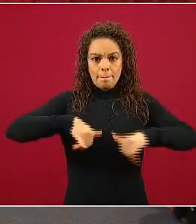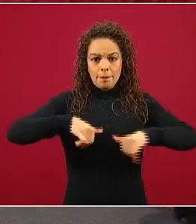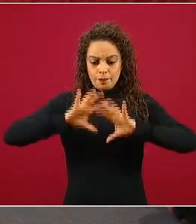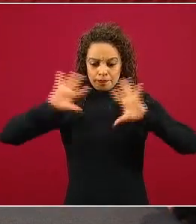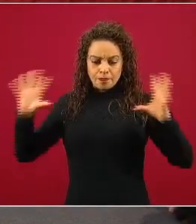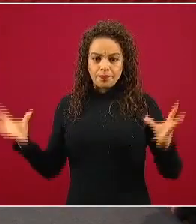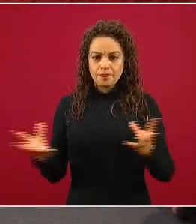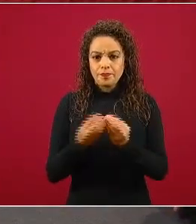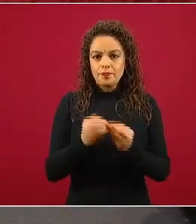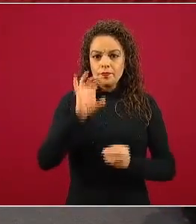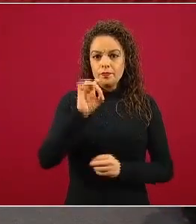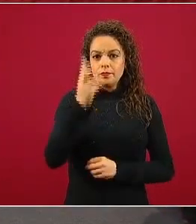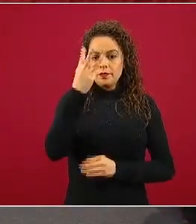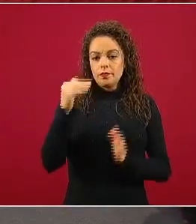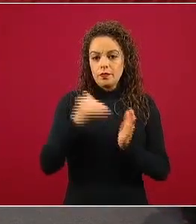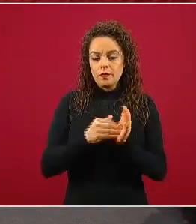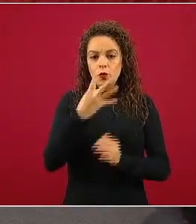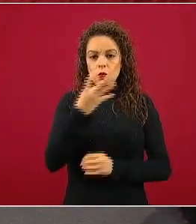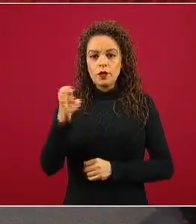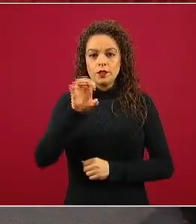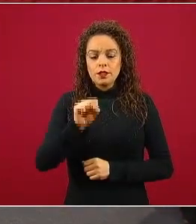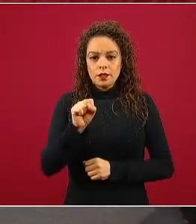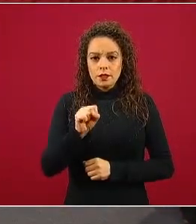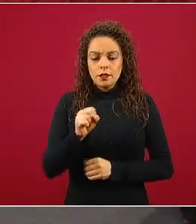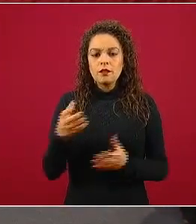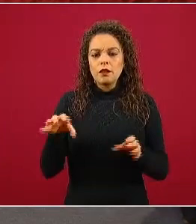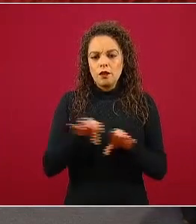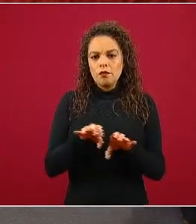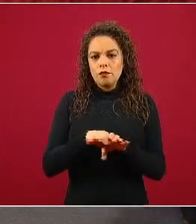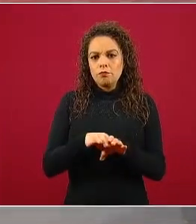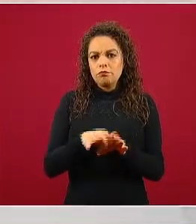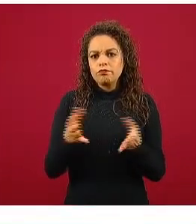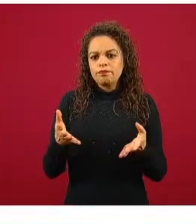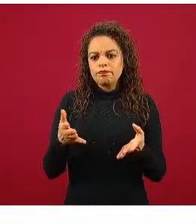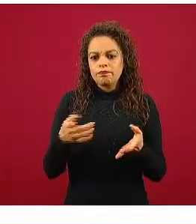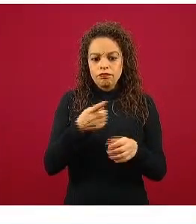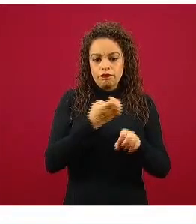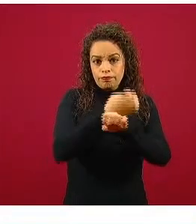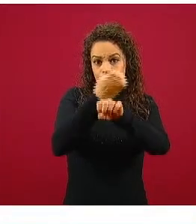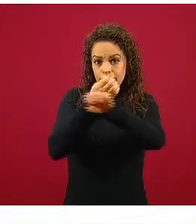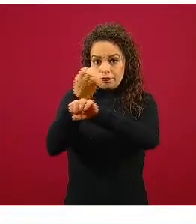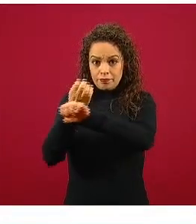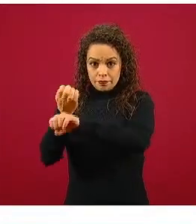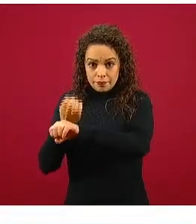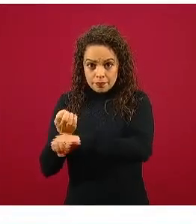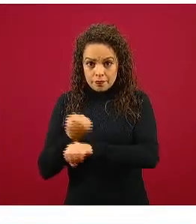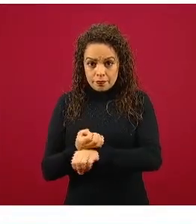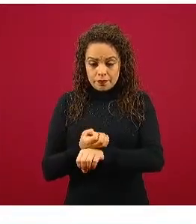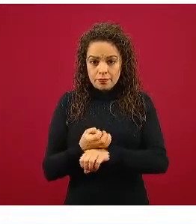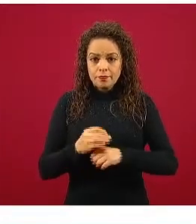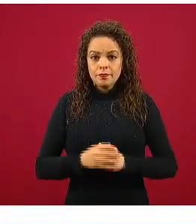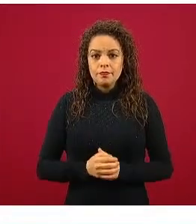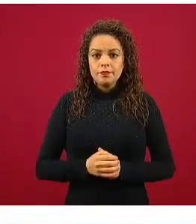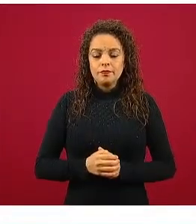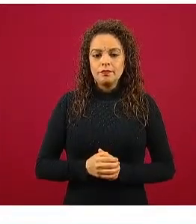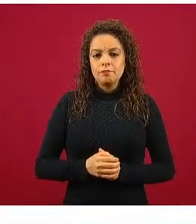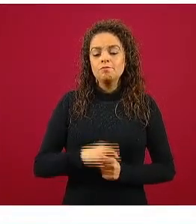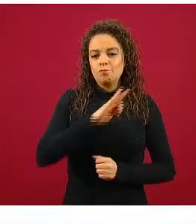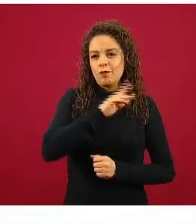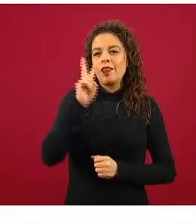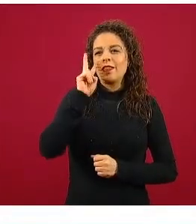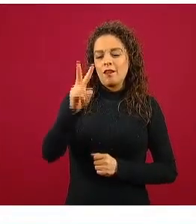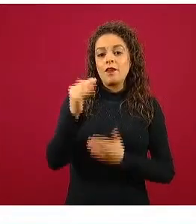los 33.460, cómo se distribuyen por entidad federativa. Vemos ya menos